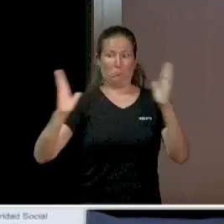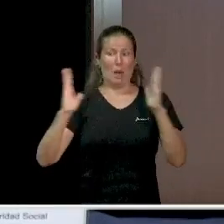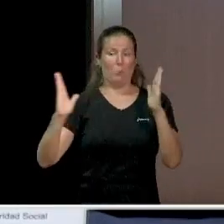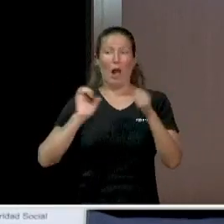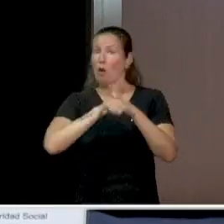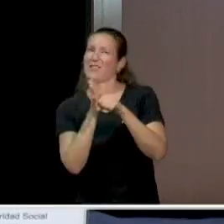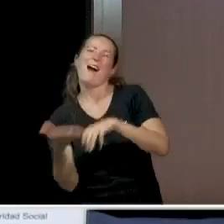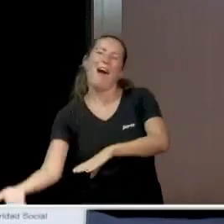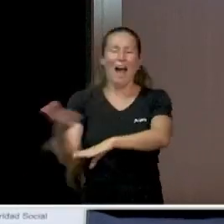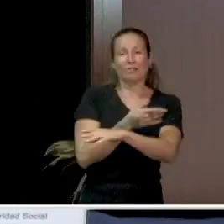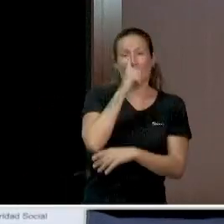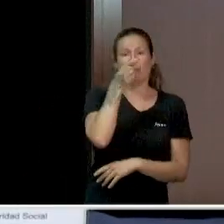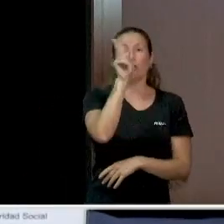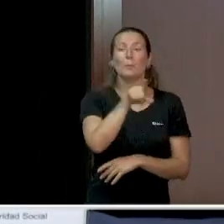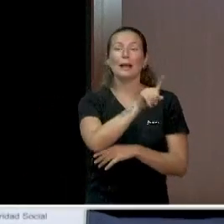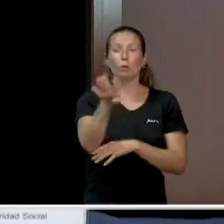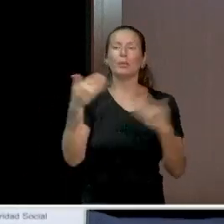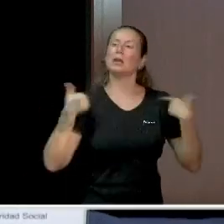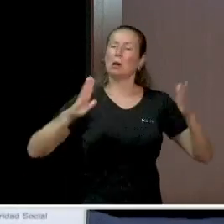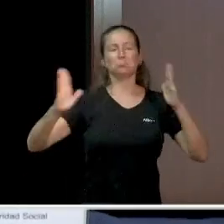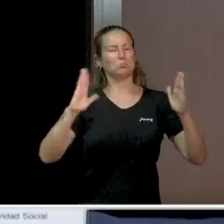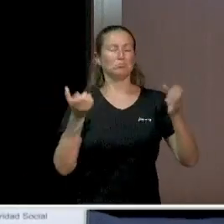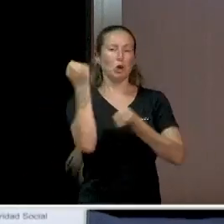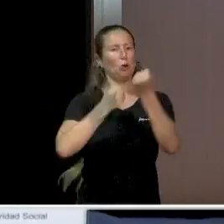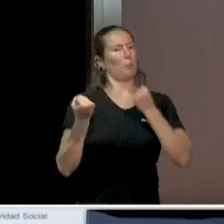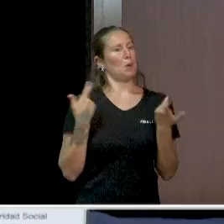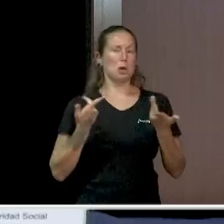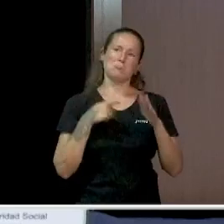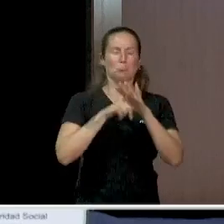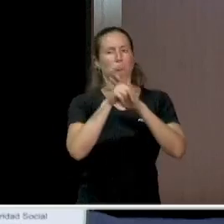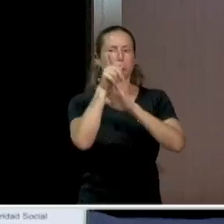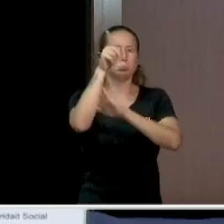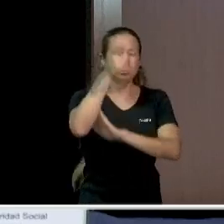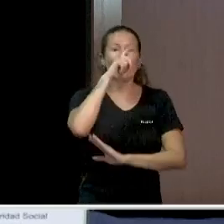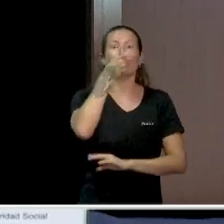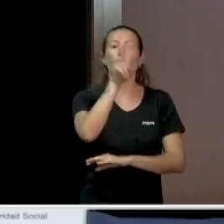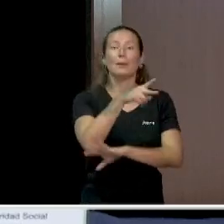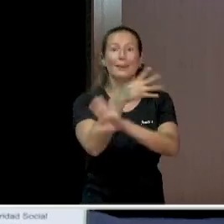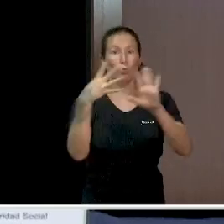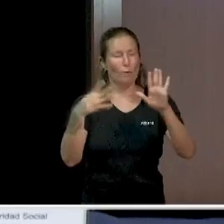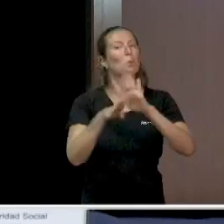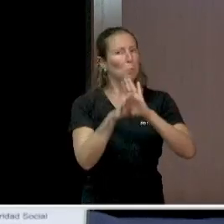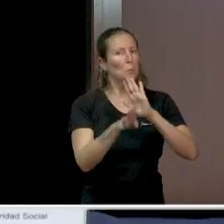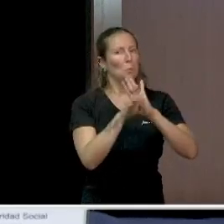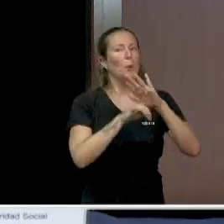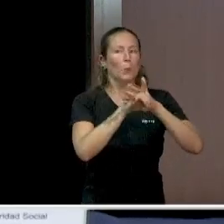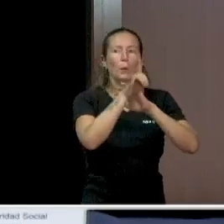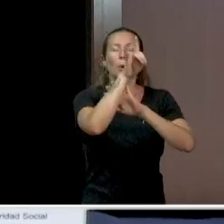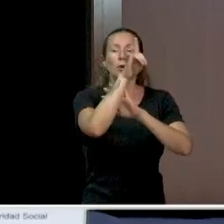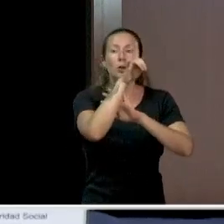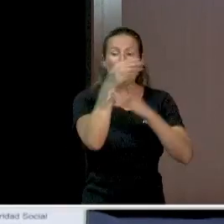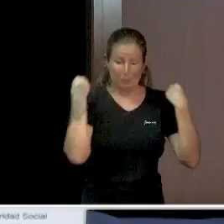el año 2014 se inició un periodo de crecimiento económico que seguía en el año 2019 y es ese